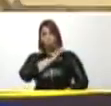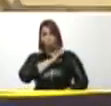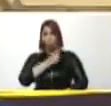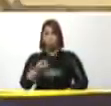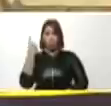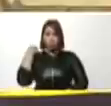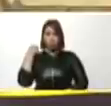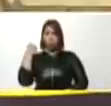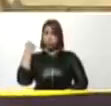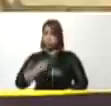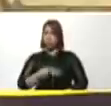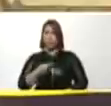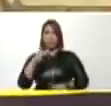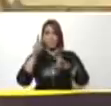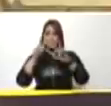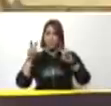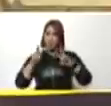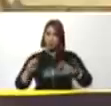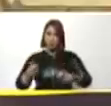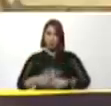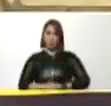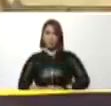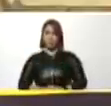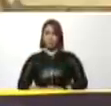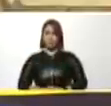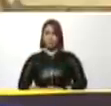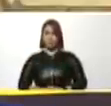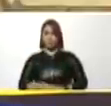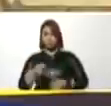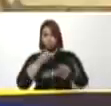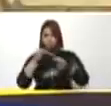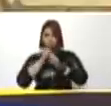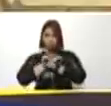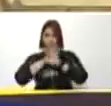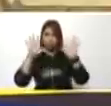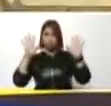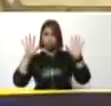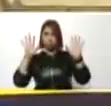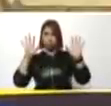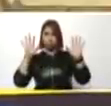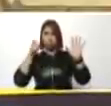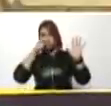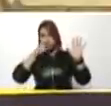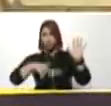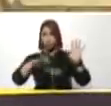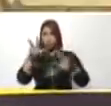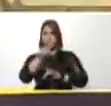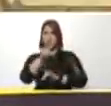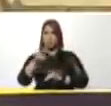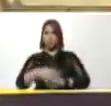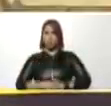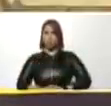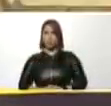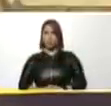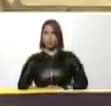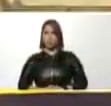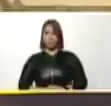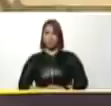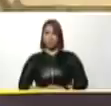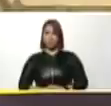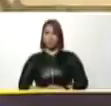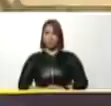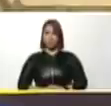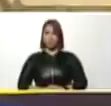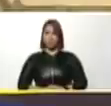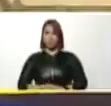tienen que ser investigados, explicados a la población venezolana.